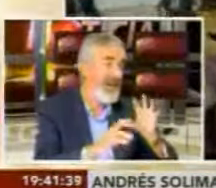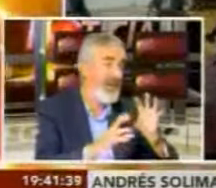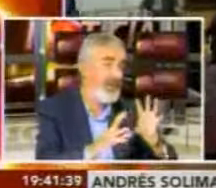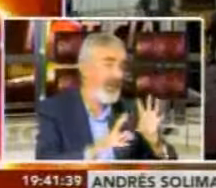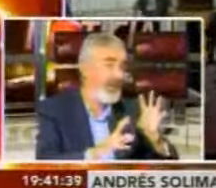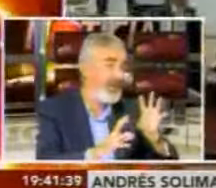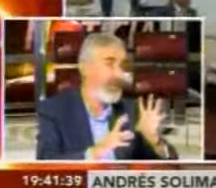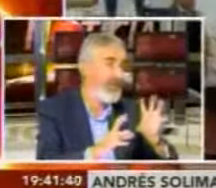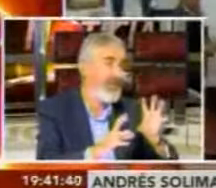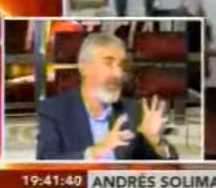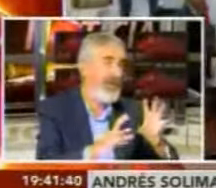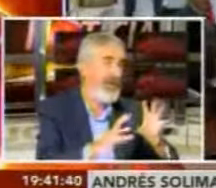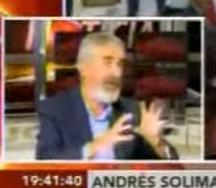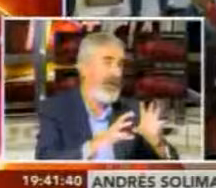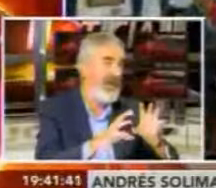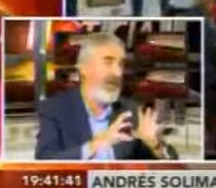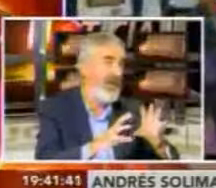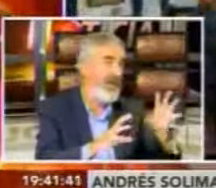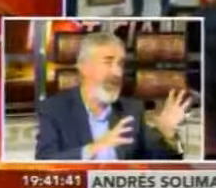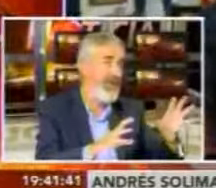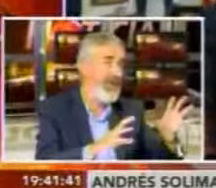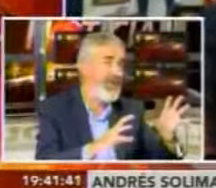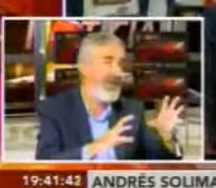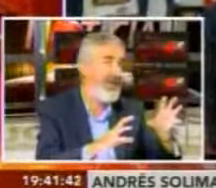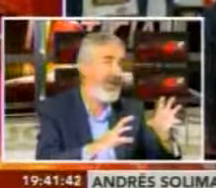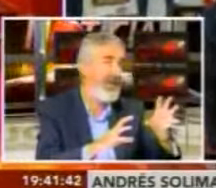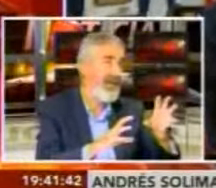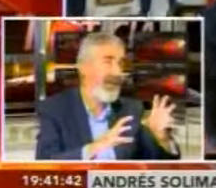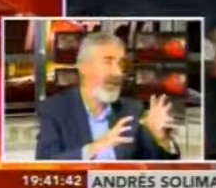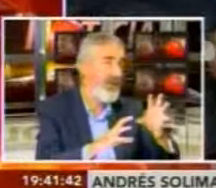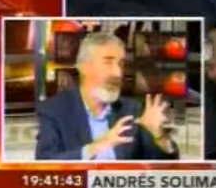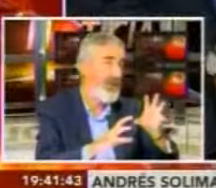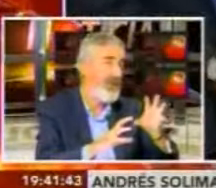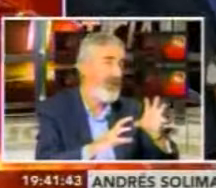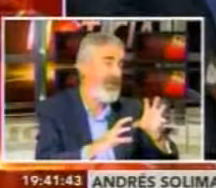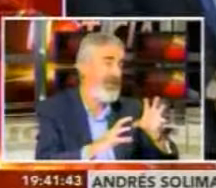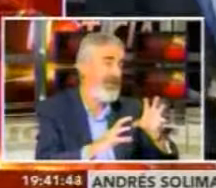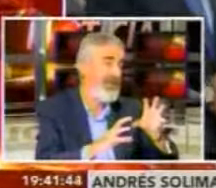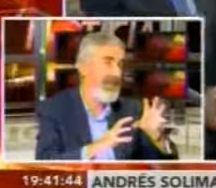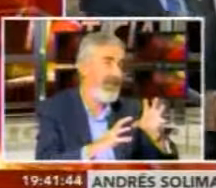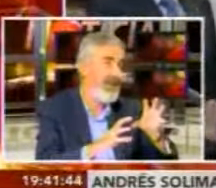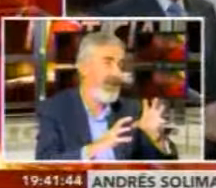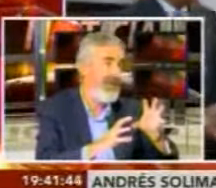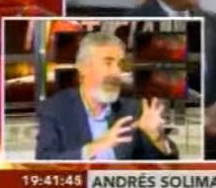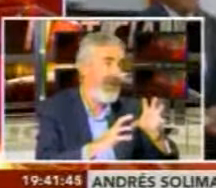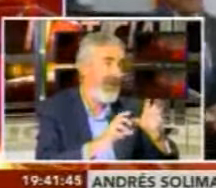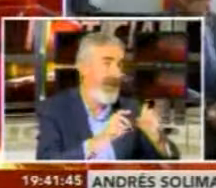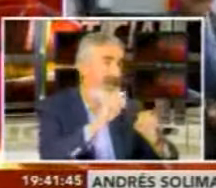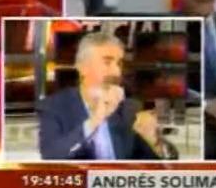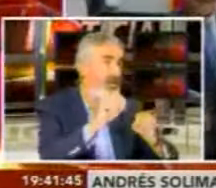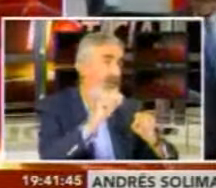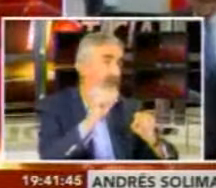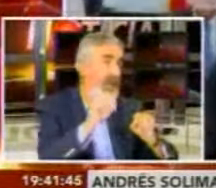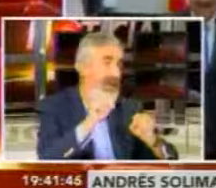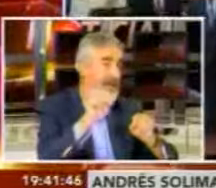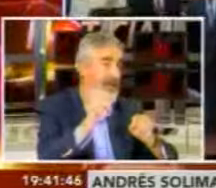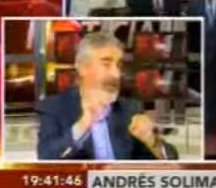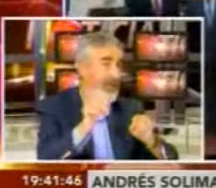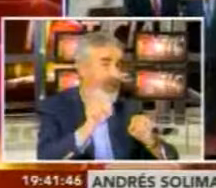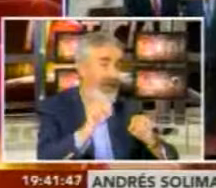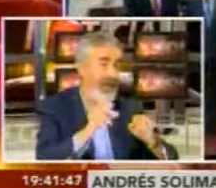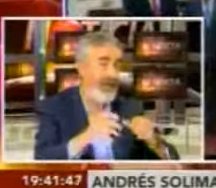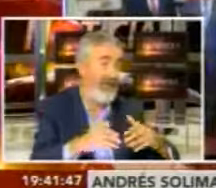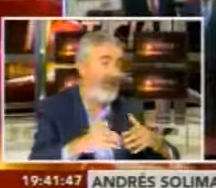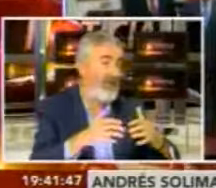cerca de 1.800 visas que fueron de H1B, que sí son para profesionales en los Estados Unidos, y Chile